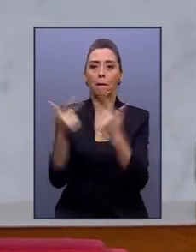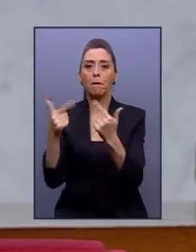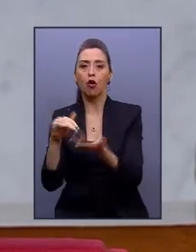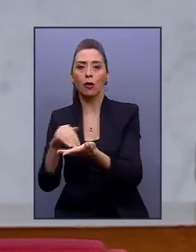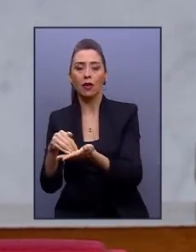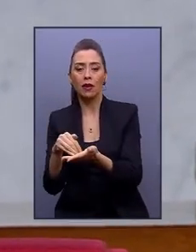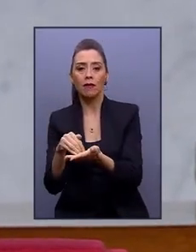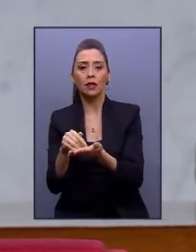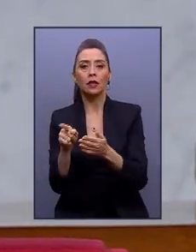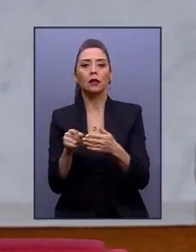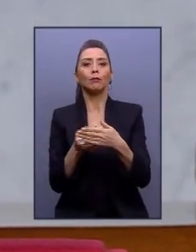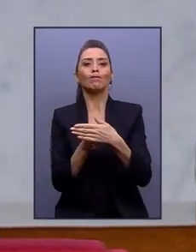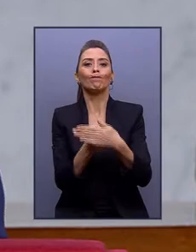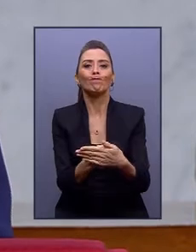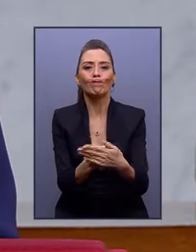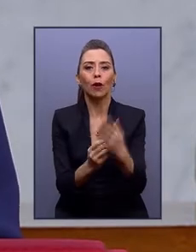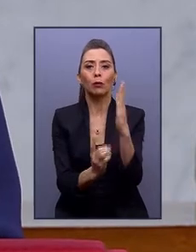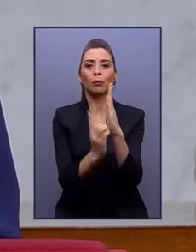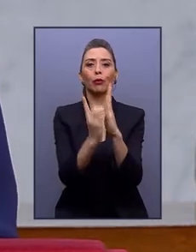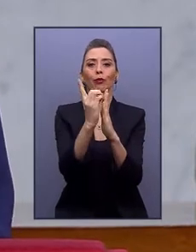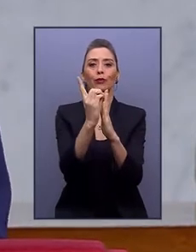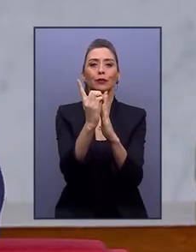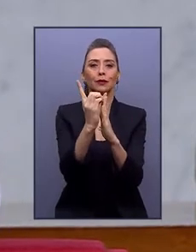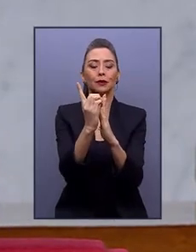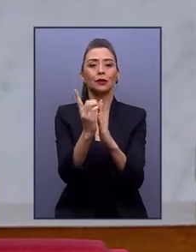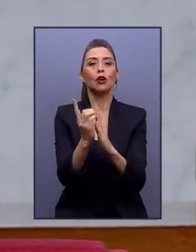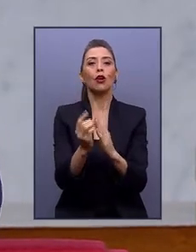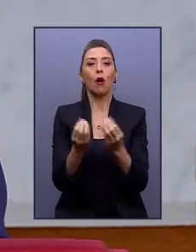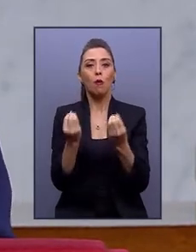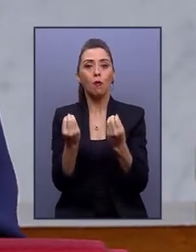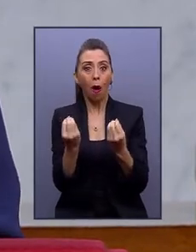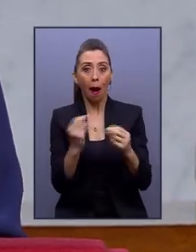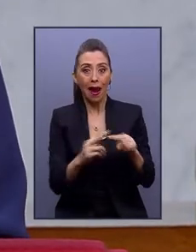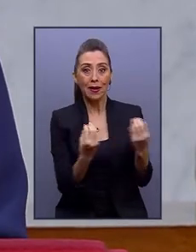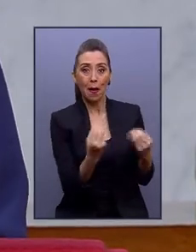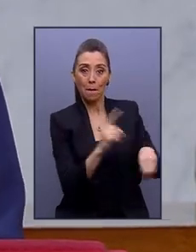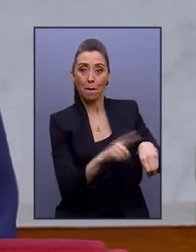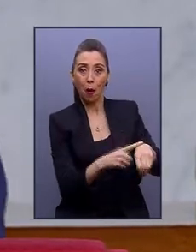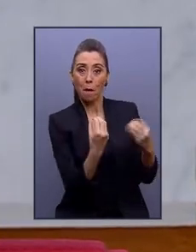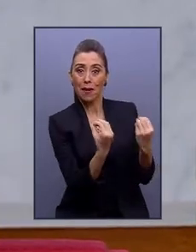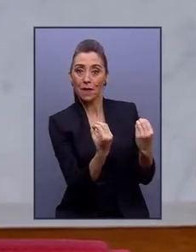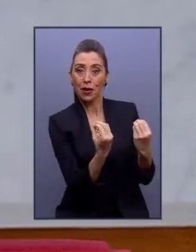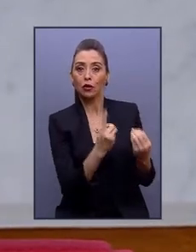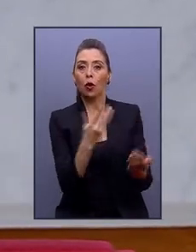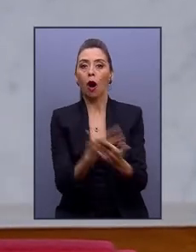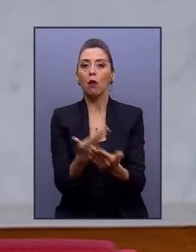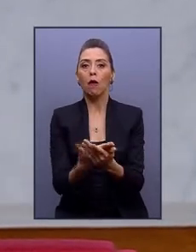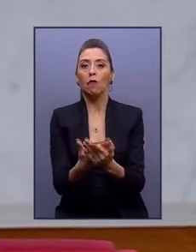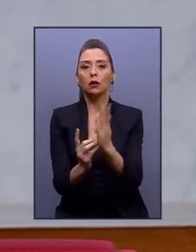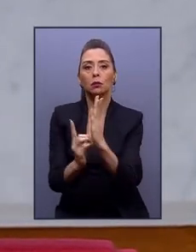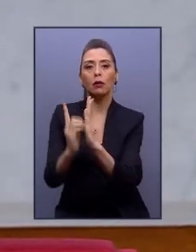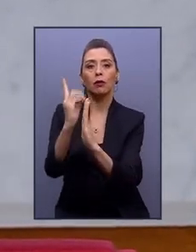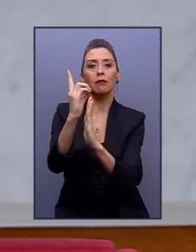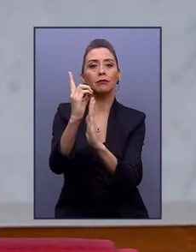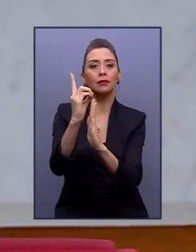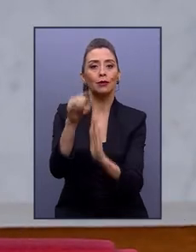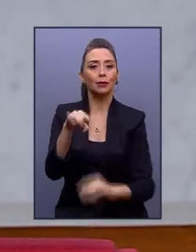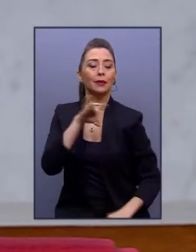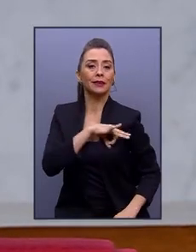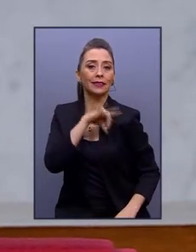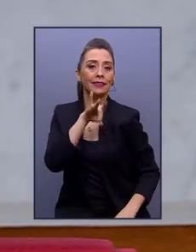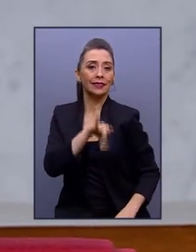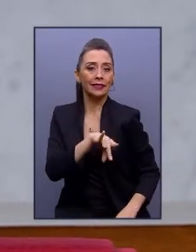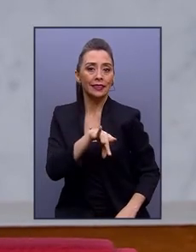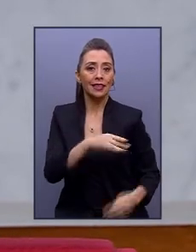convertían en un freno para el progreso, y donde las buenas rachas no estaban siendo aprovechadas para el desarrollo. Sobre todo un Chile